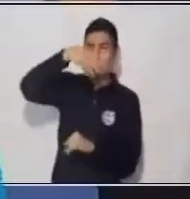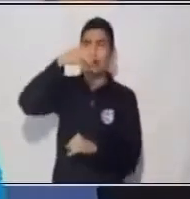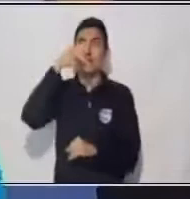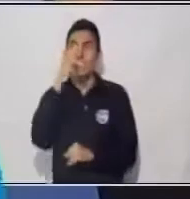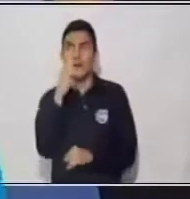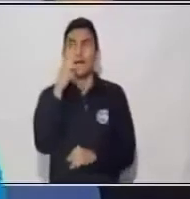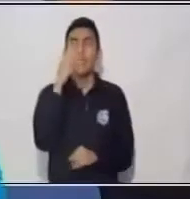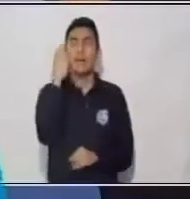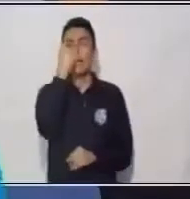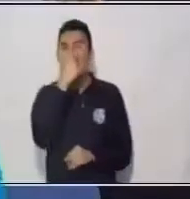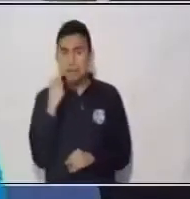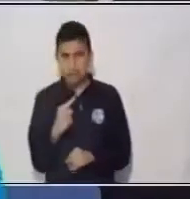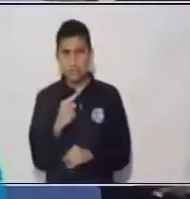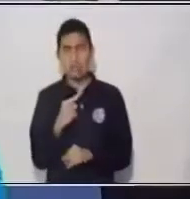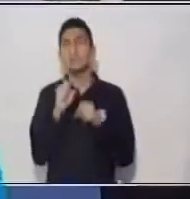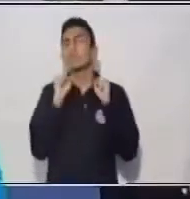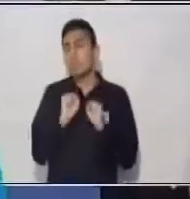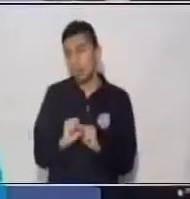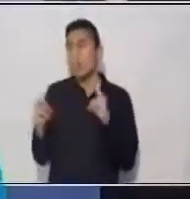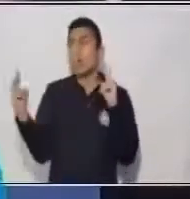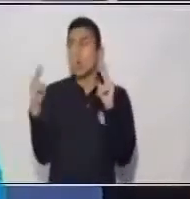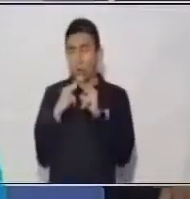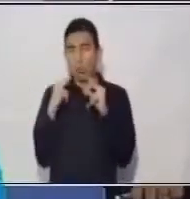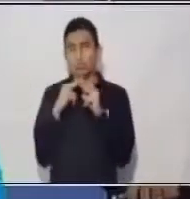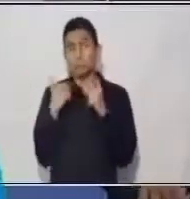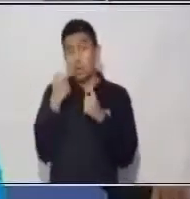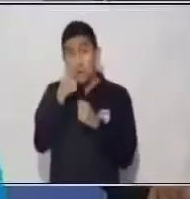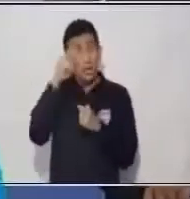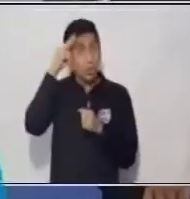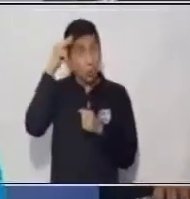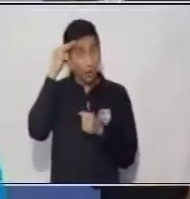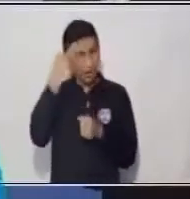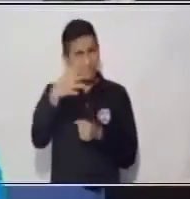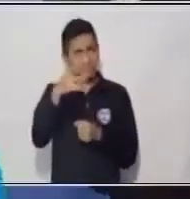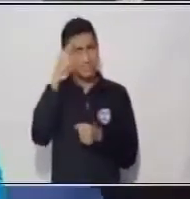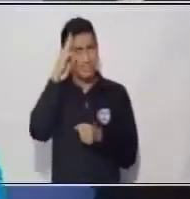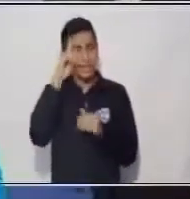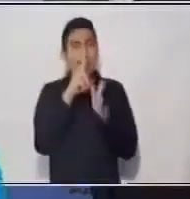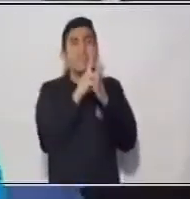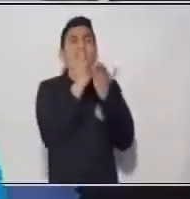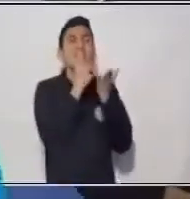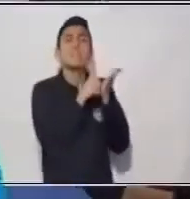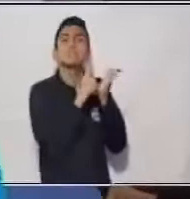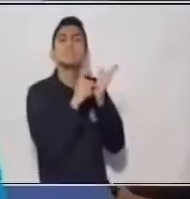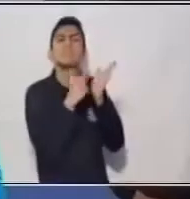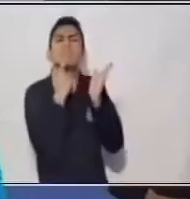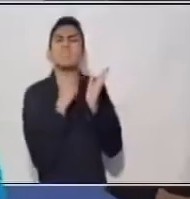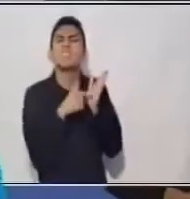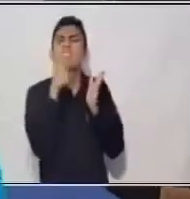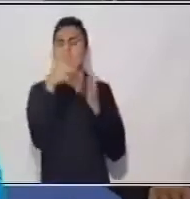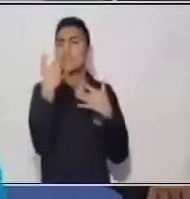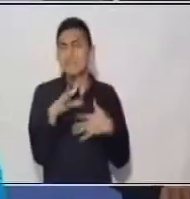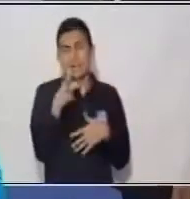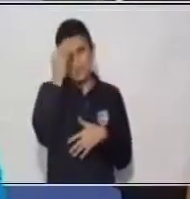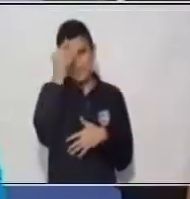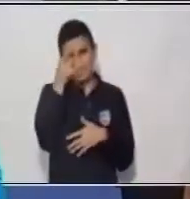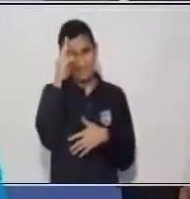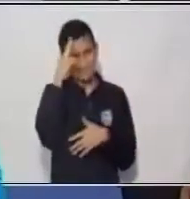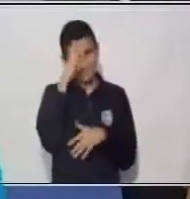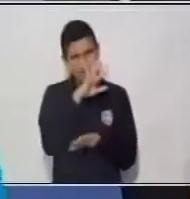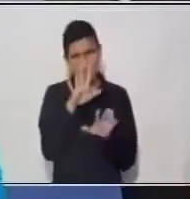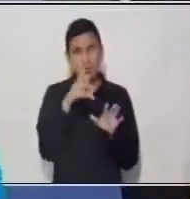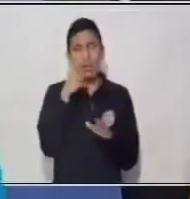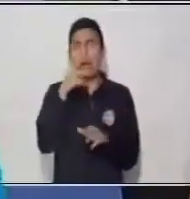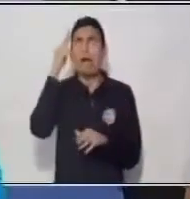metros, kilogramos y segundos, ¿verdad? Recuerda eso, en tus libros de texto lo has de estar viendo en este